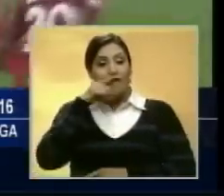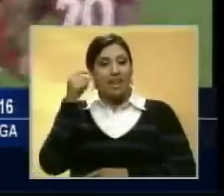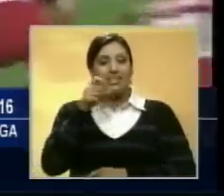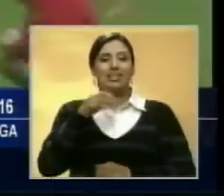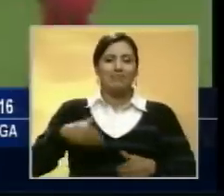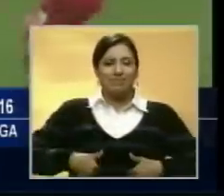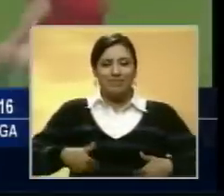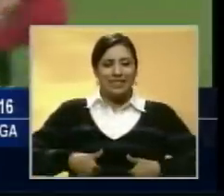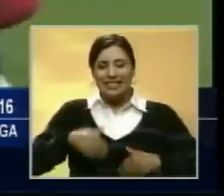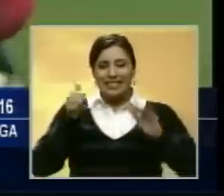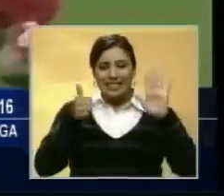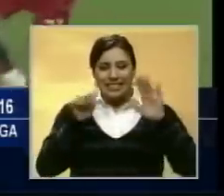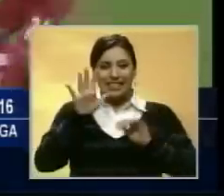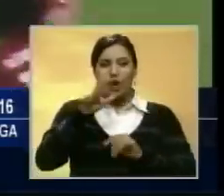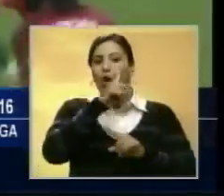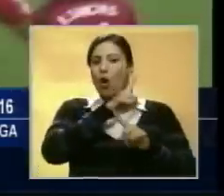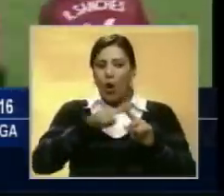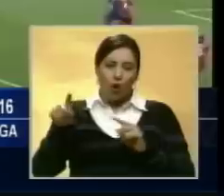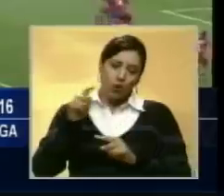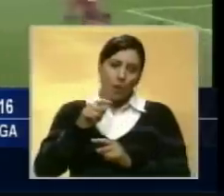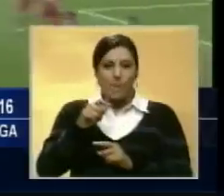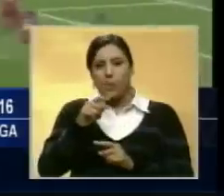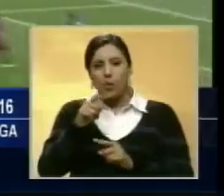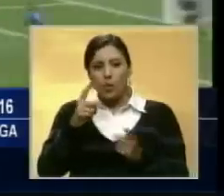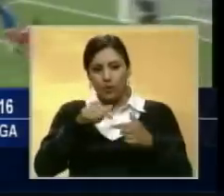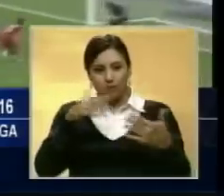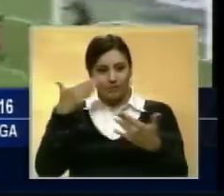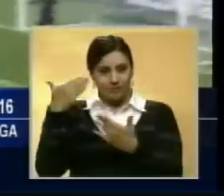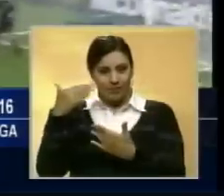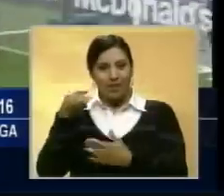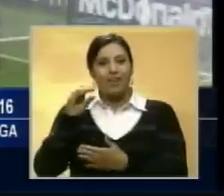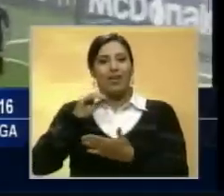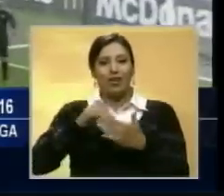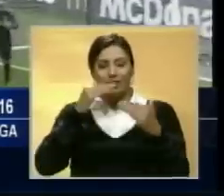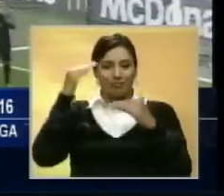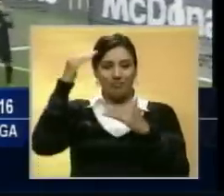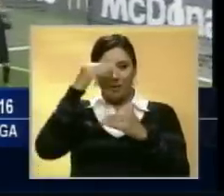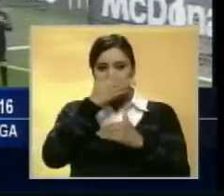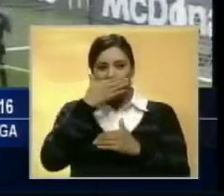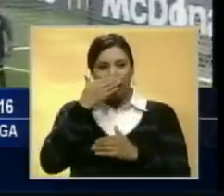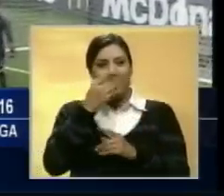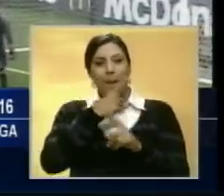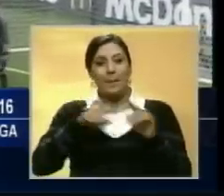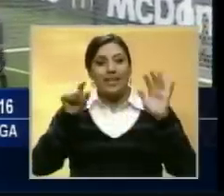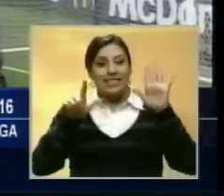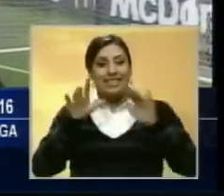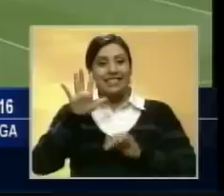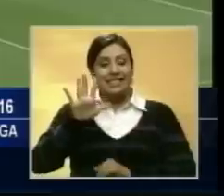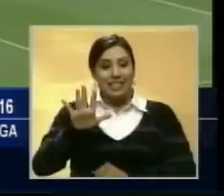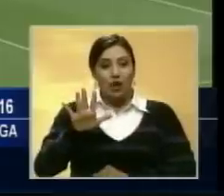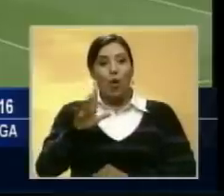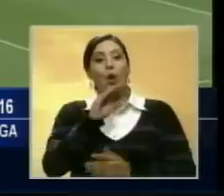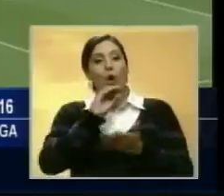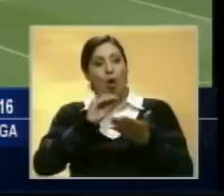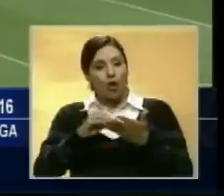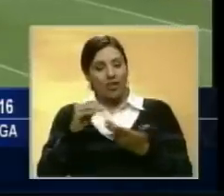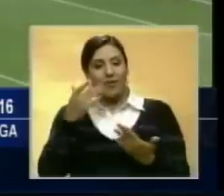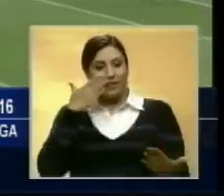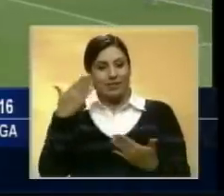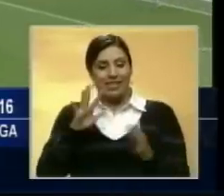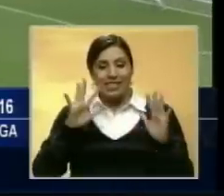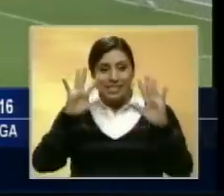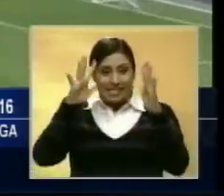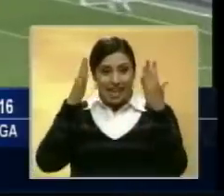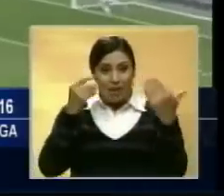el partido a los 65 con otro cabezazo de Antoine Griezmann, que se fue por encima del larguero. A los 75, Rui Patricio volvía a salvar